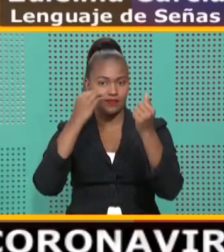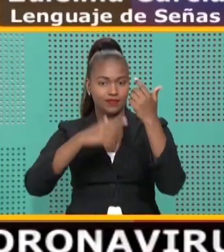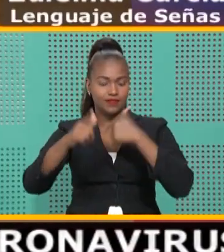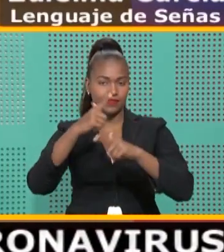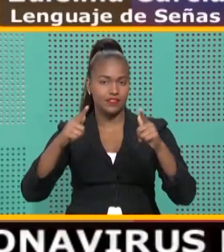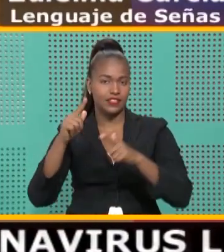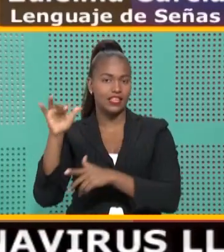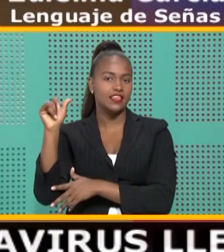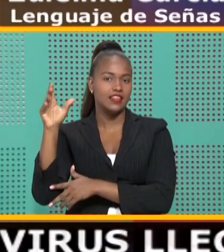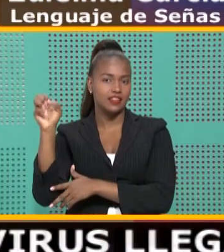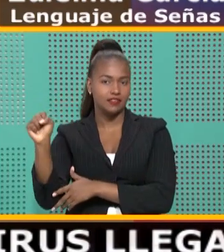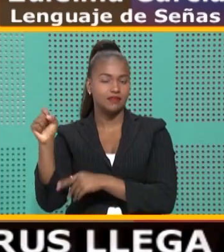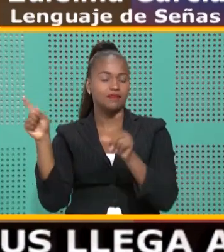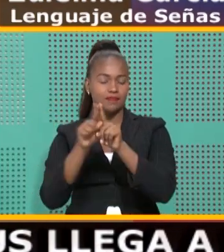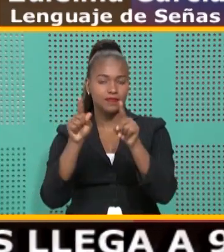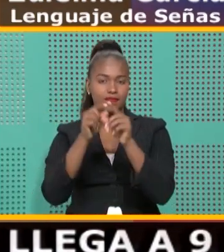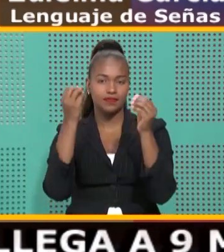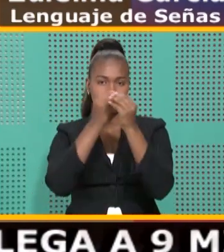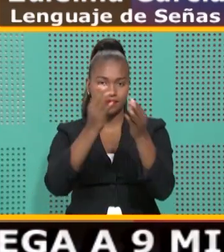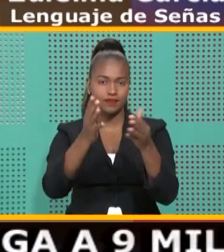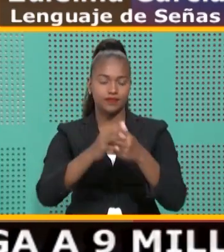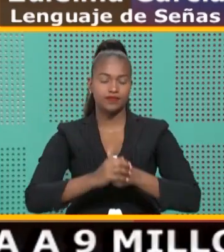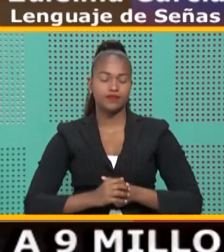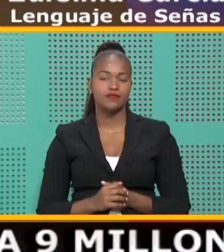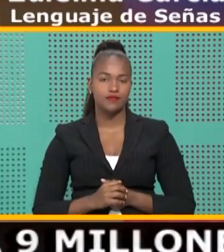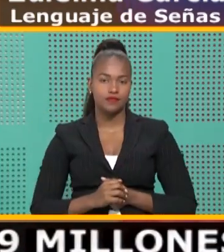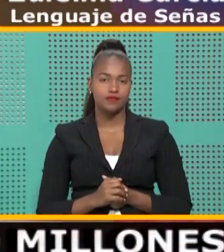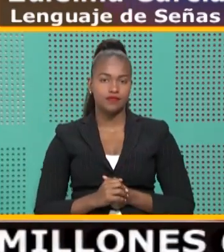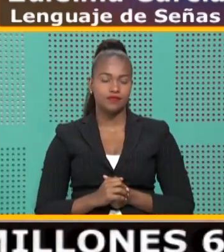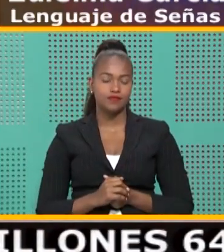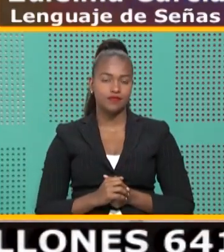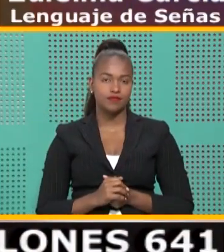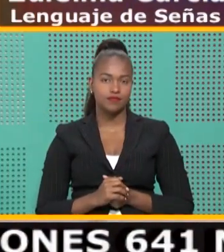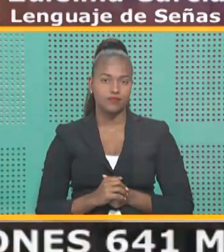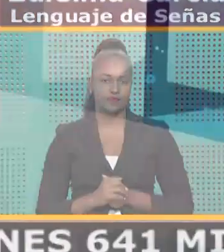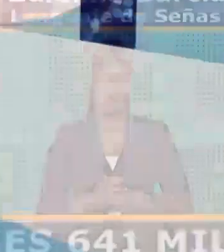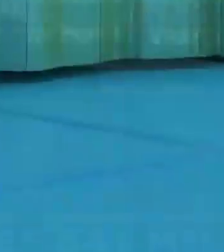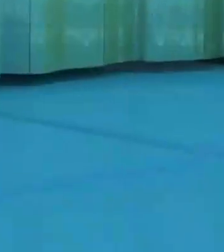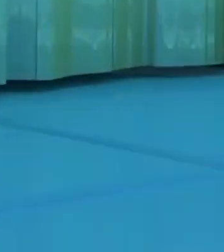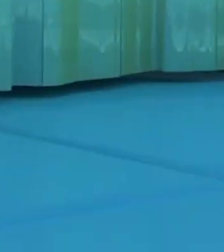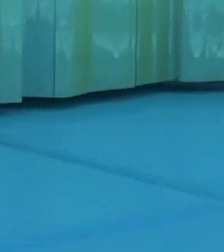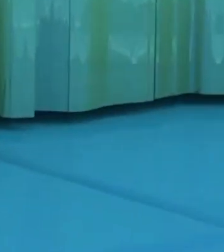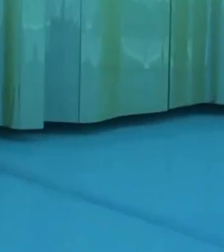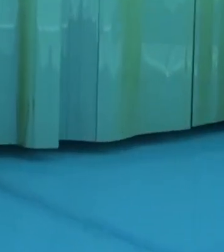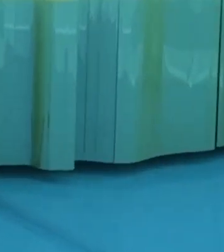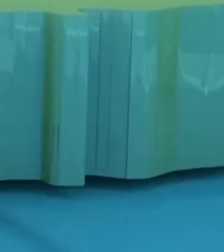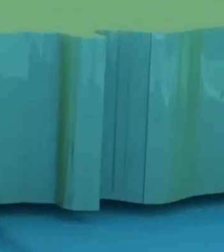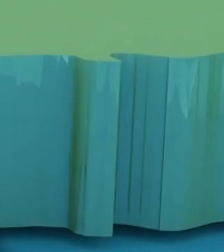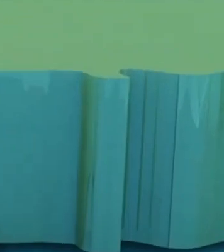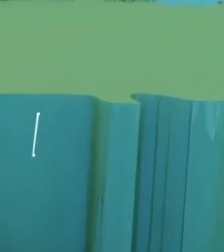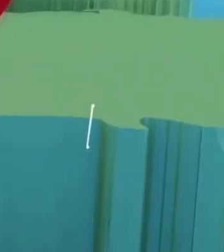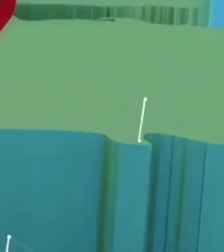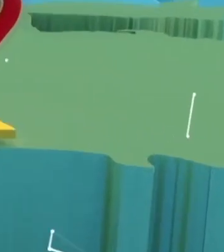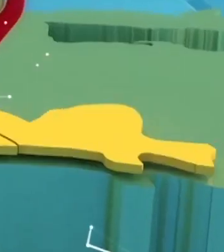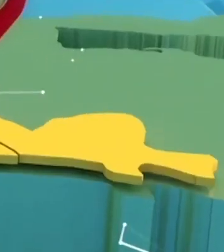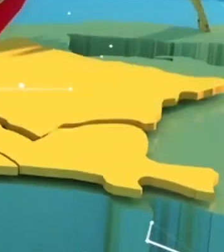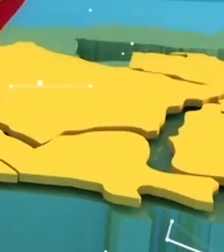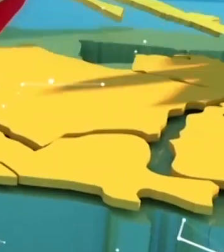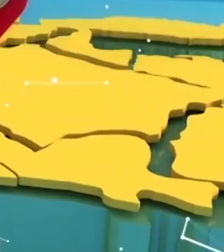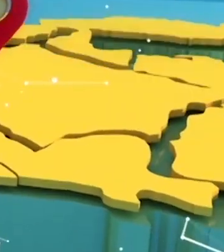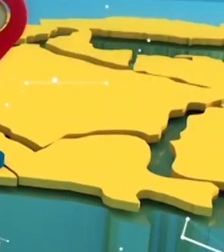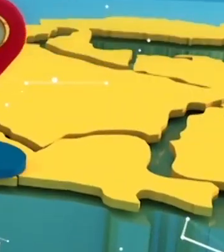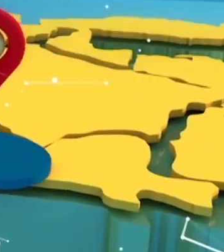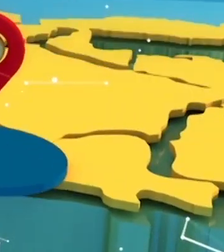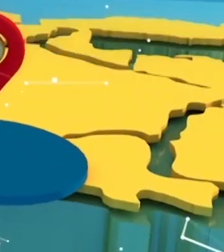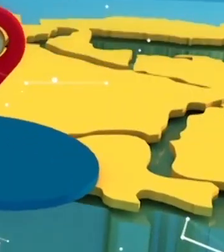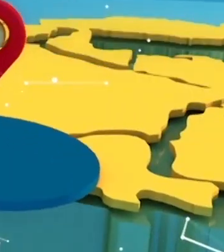señas. Ángel y Suárez también les comunican. Música Música Música